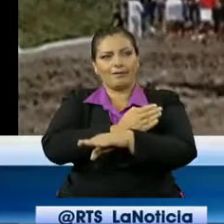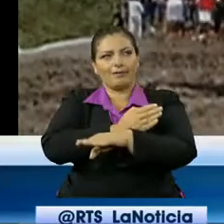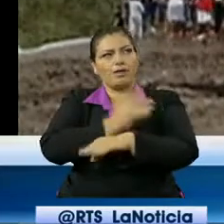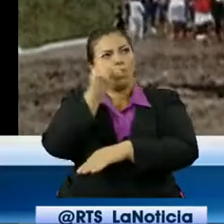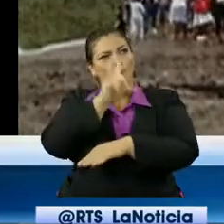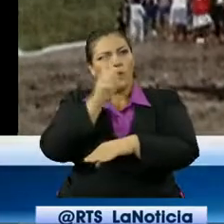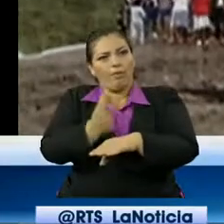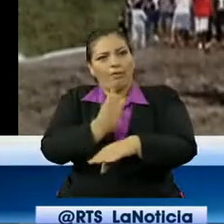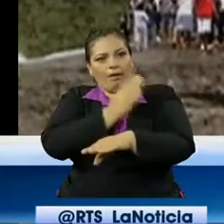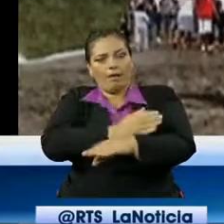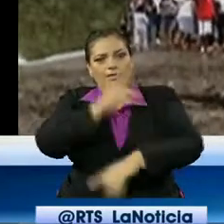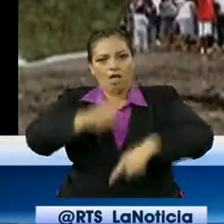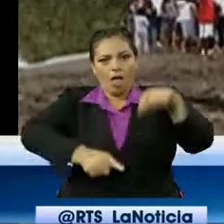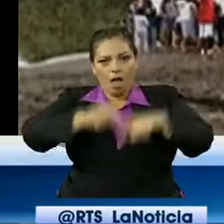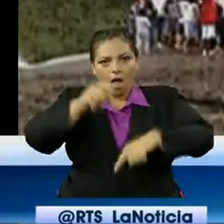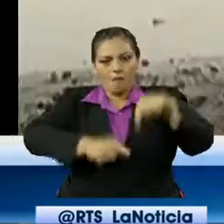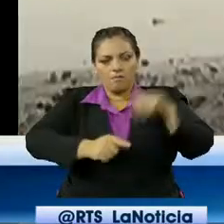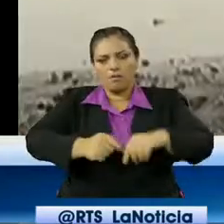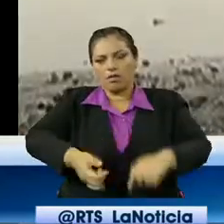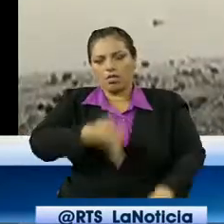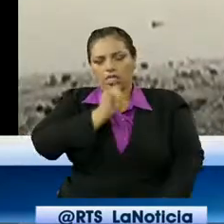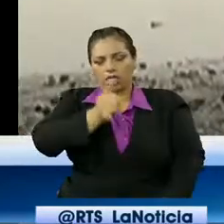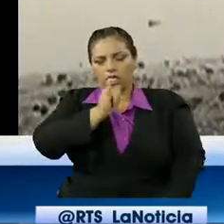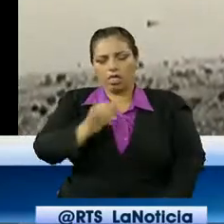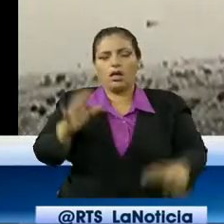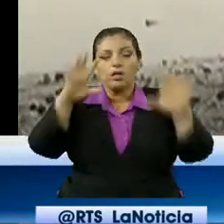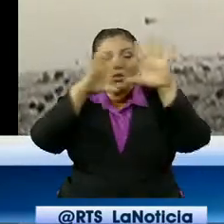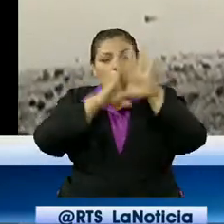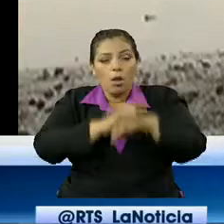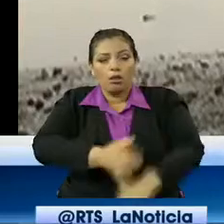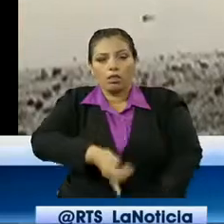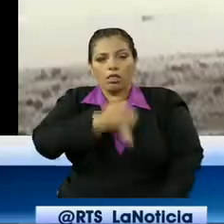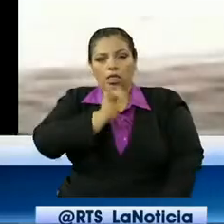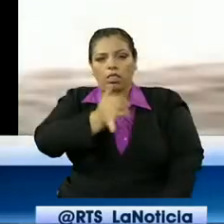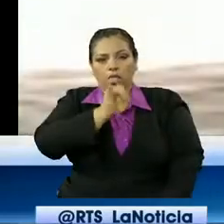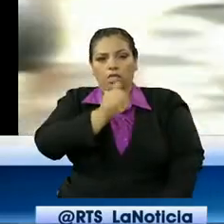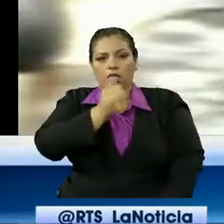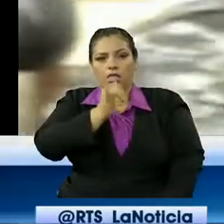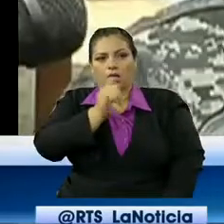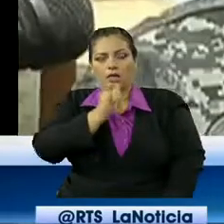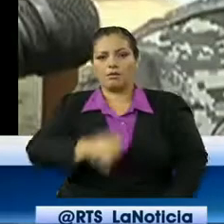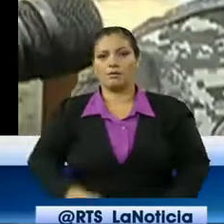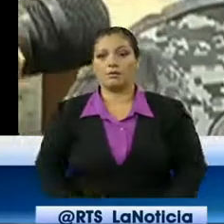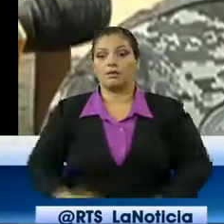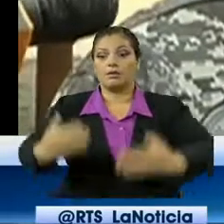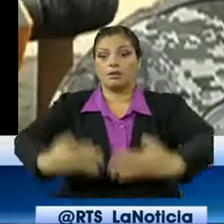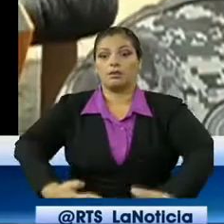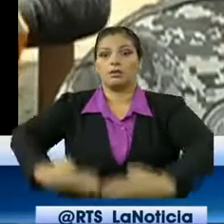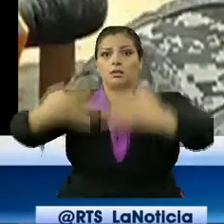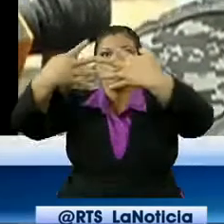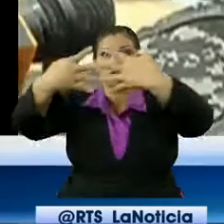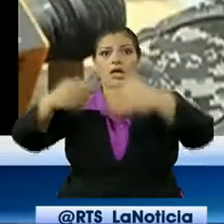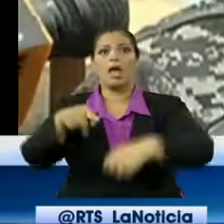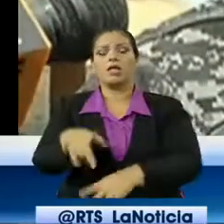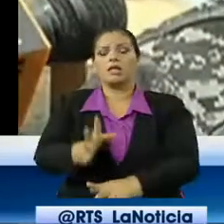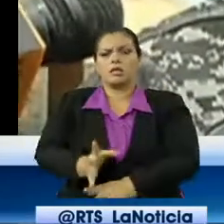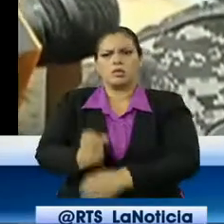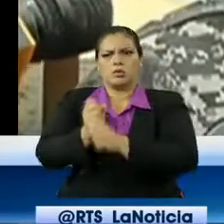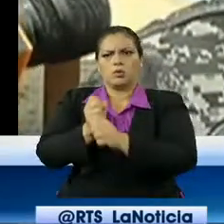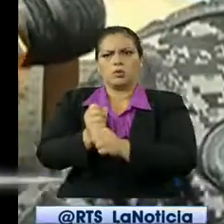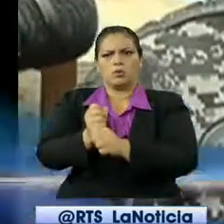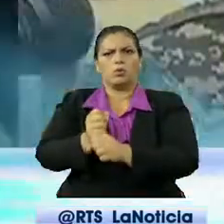balneario saltando las rejas de seguridad y al parecer decidió tirarse al agua. Se supone que por quererse